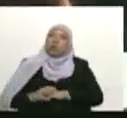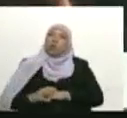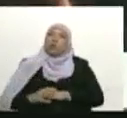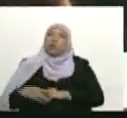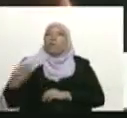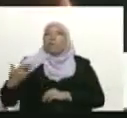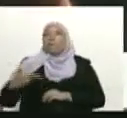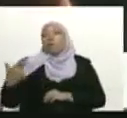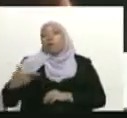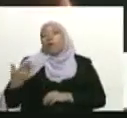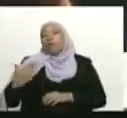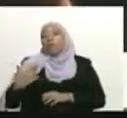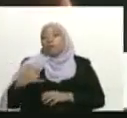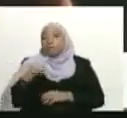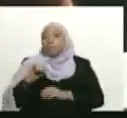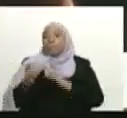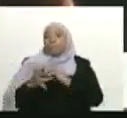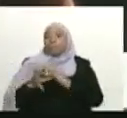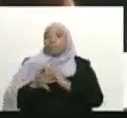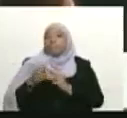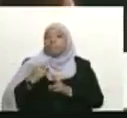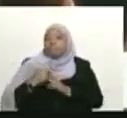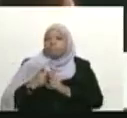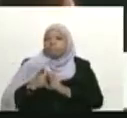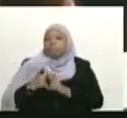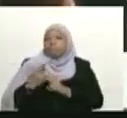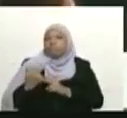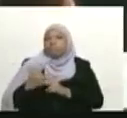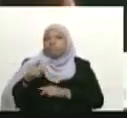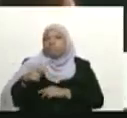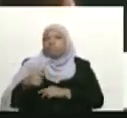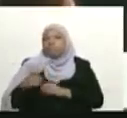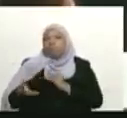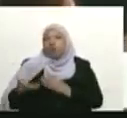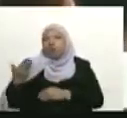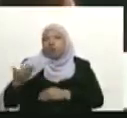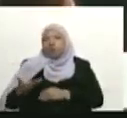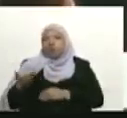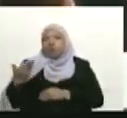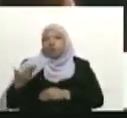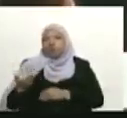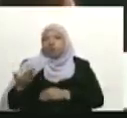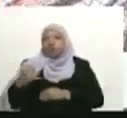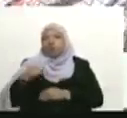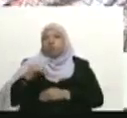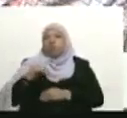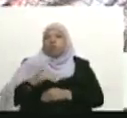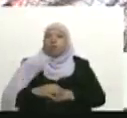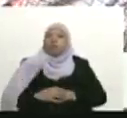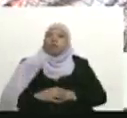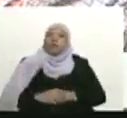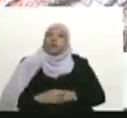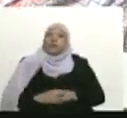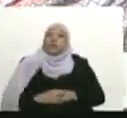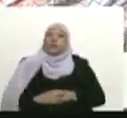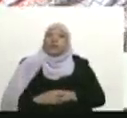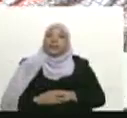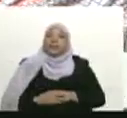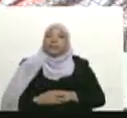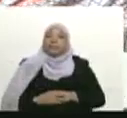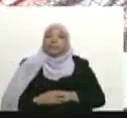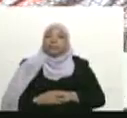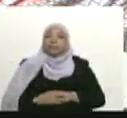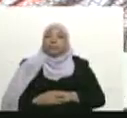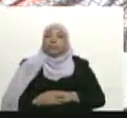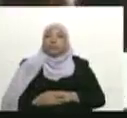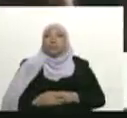tiene esta herramienta, que puede tener un peligro, pero que puede también ser importante. Esa es un poco la intención de